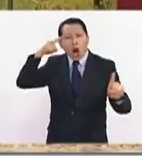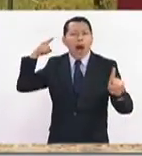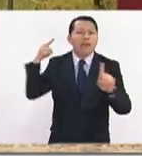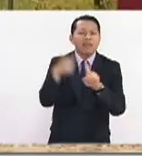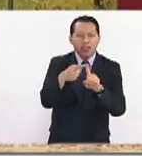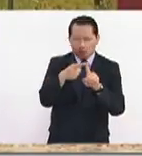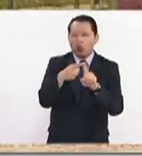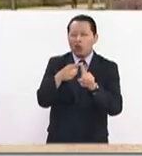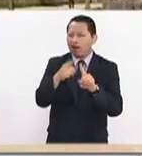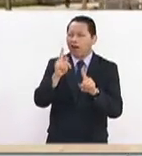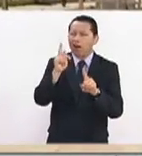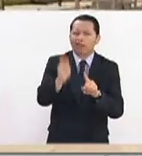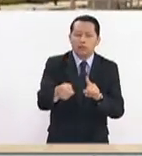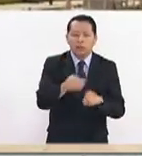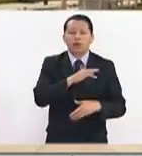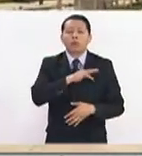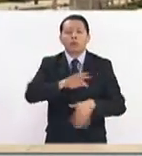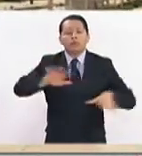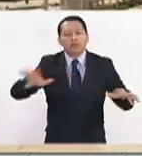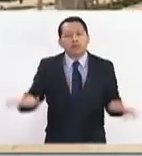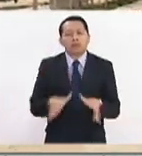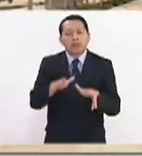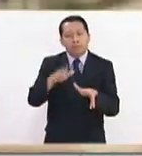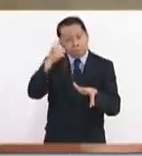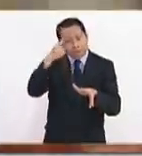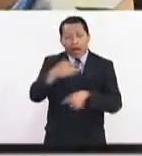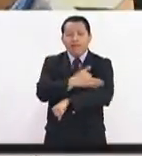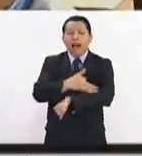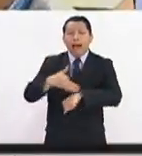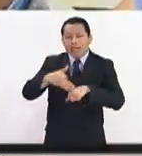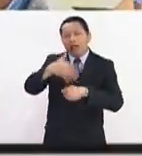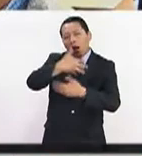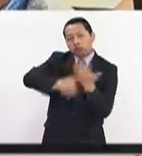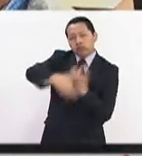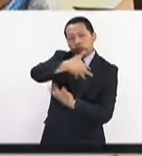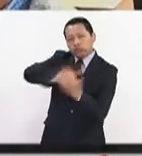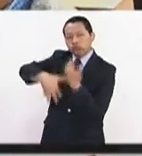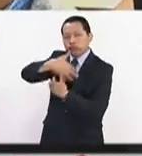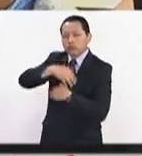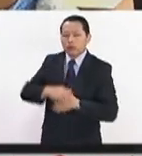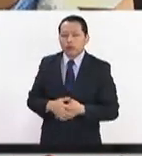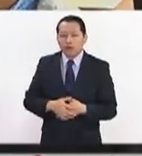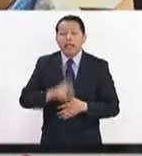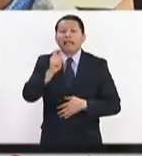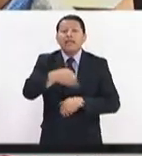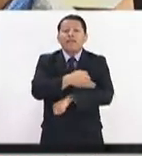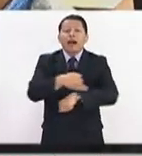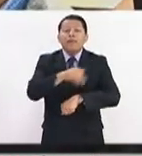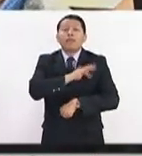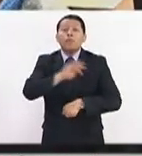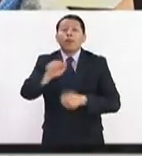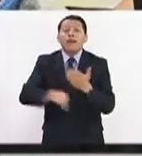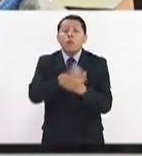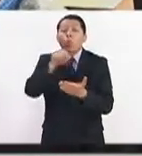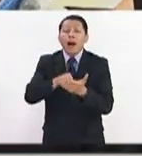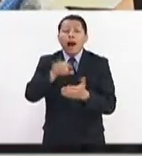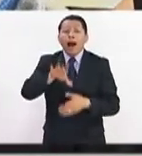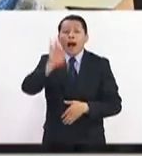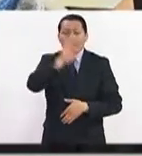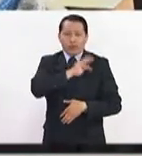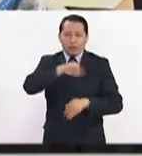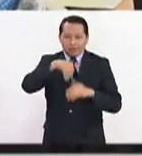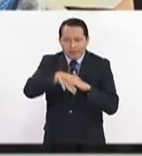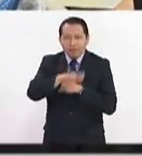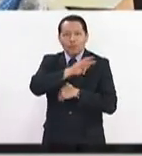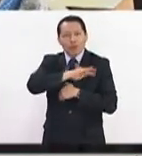de La Mexicana es fomentar la convivencia familiar. La familia tenga un lugar donde todos puedan, convivir y